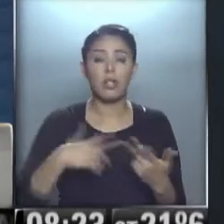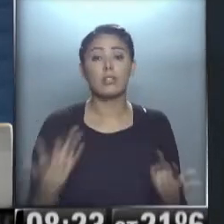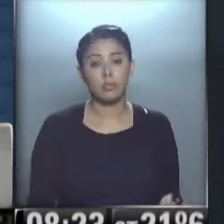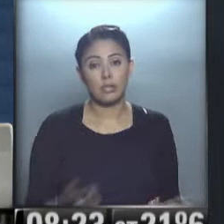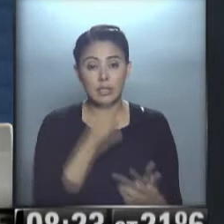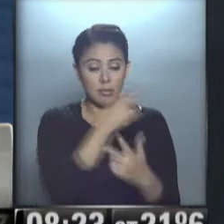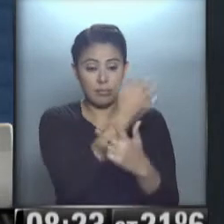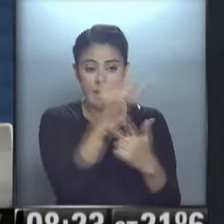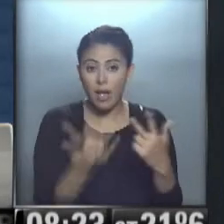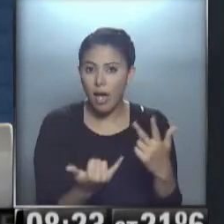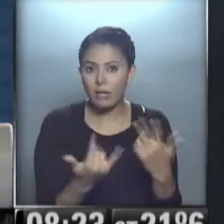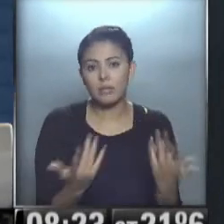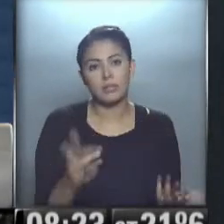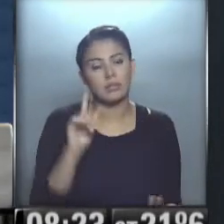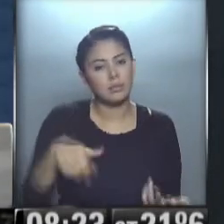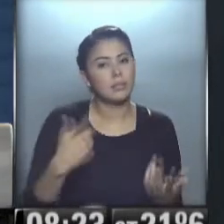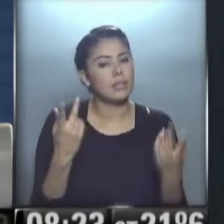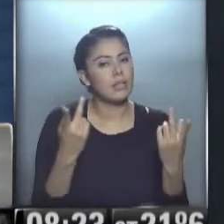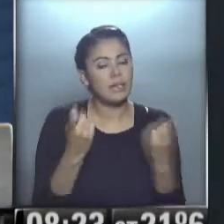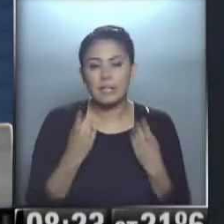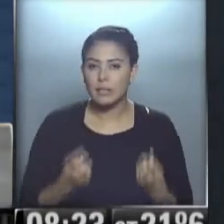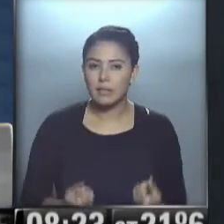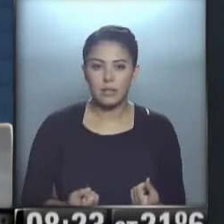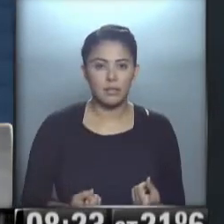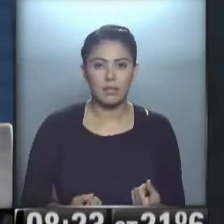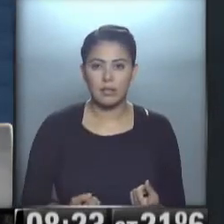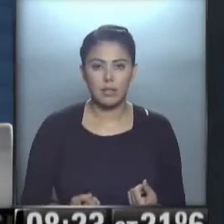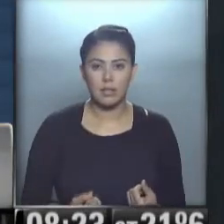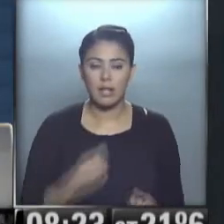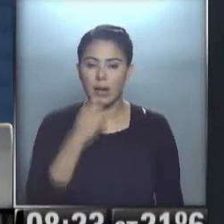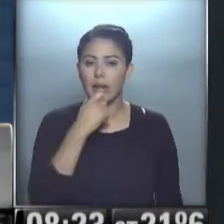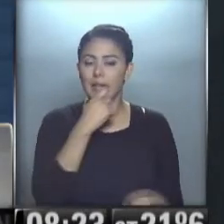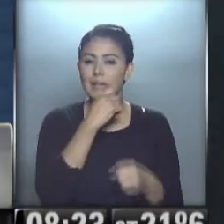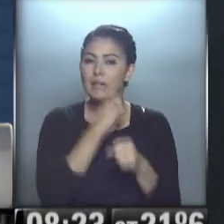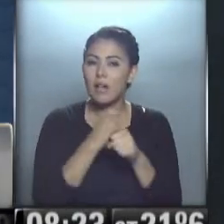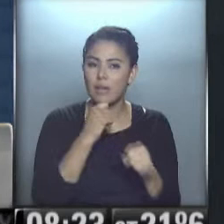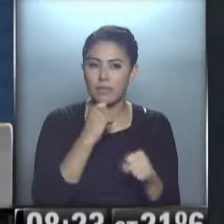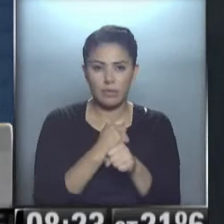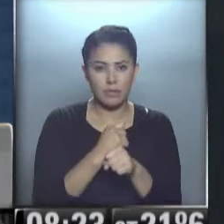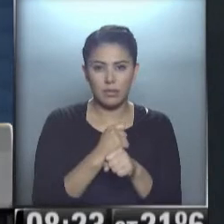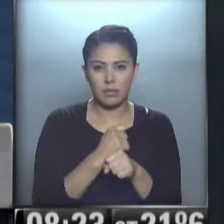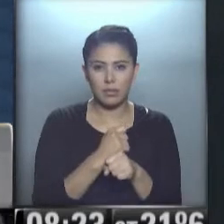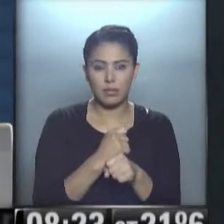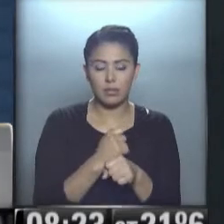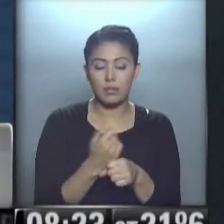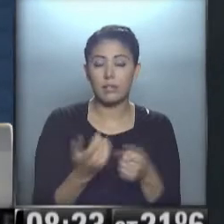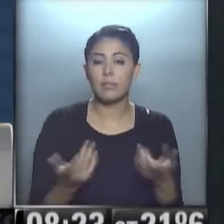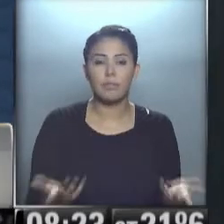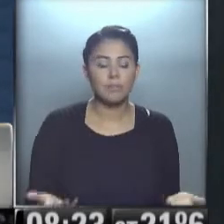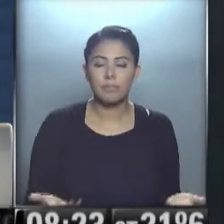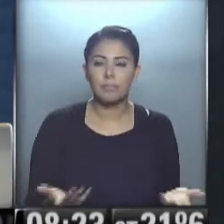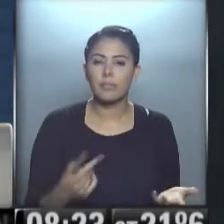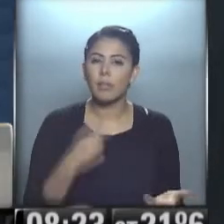consecuencia, creo que es necesario, vuelvo a insistir, en una acción que inexorablemente sea